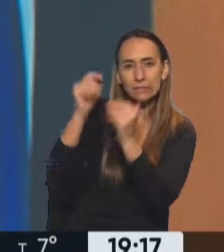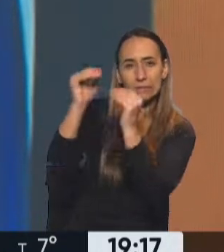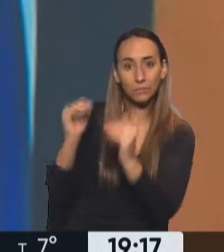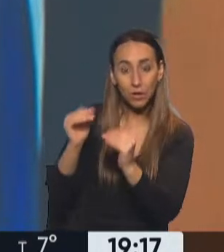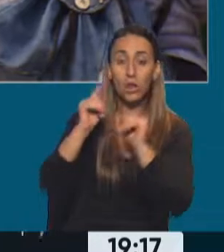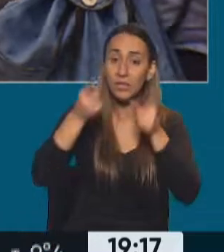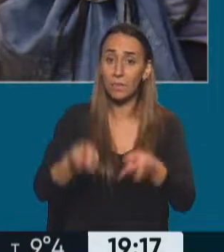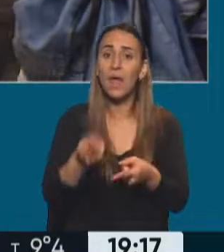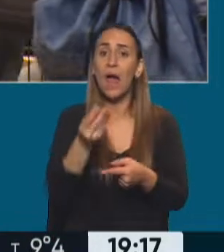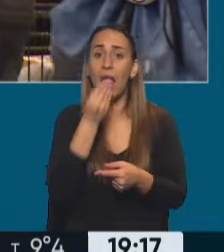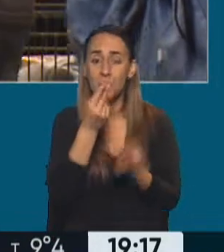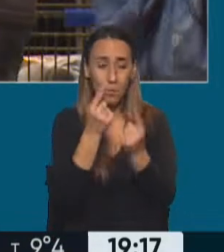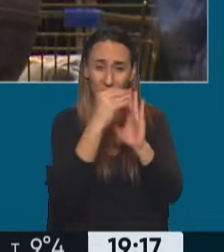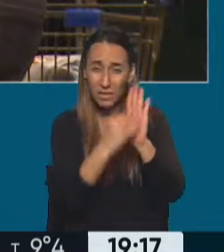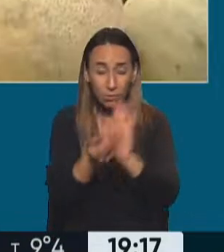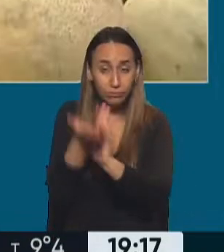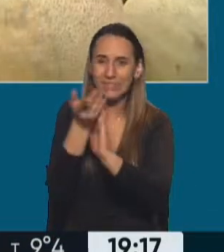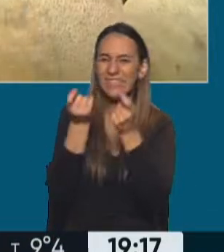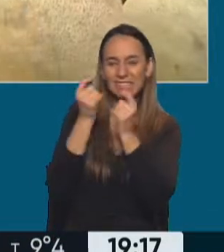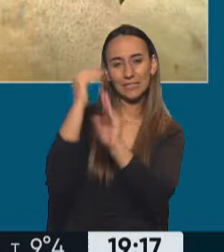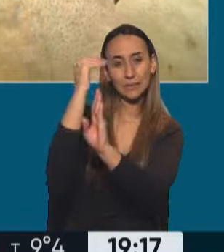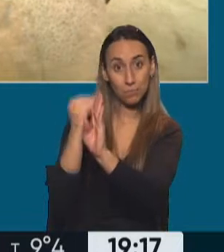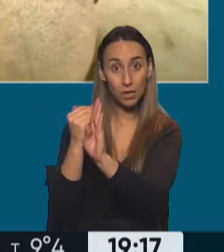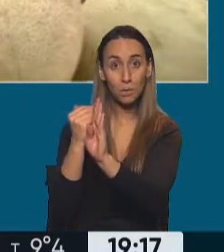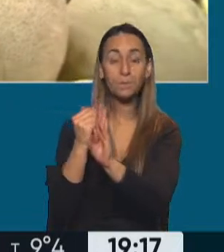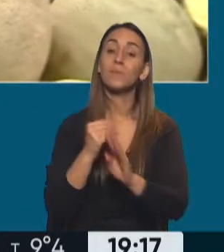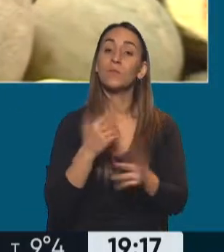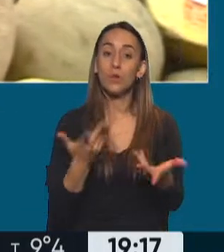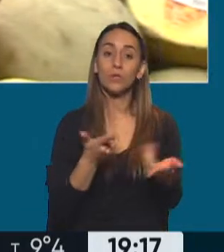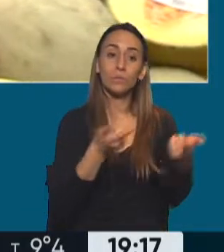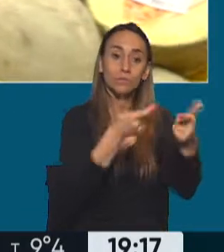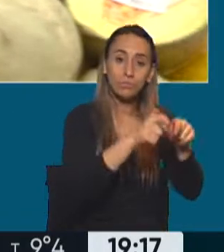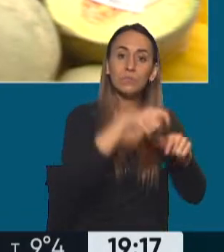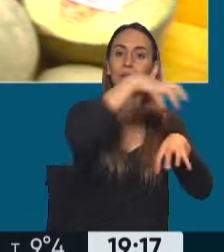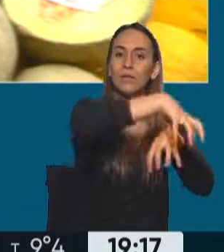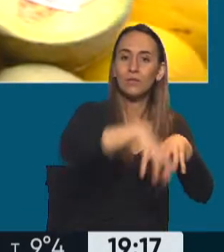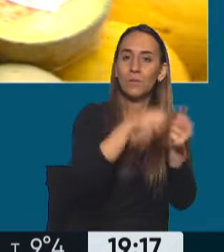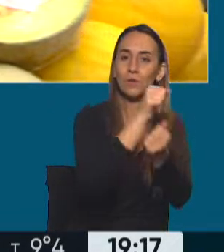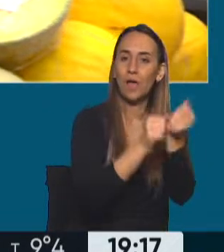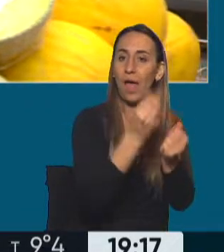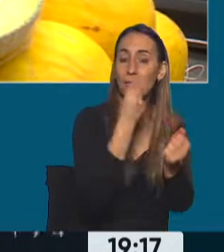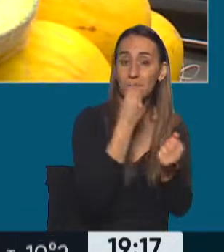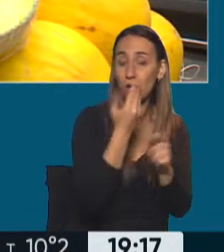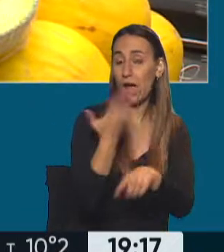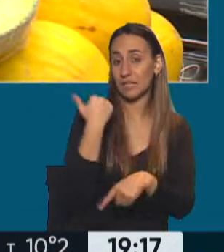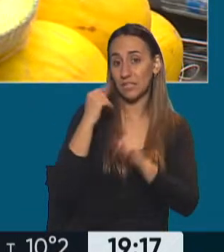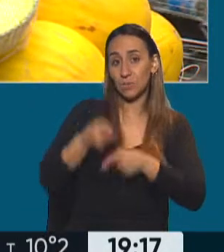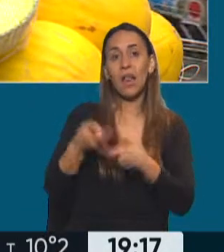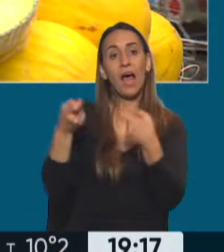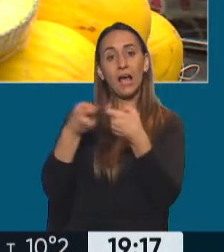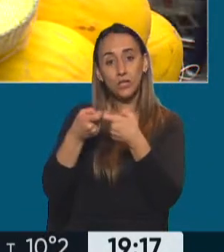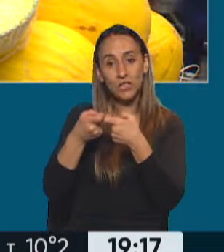los alimentos. Y en ese sentido estuvo reunido tanto con Alimenticias ayer como con la Asociación